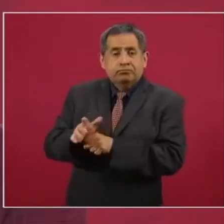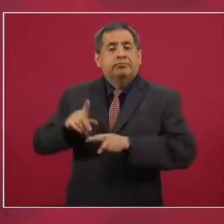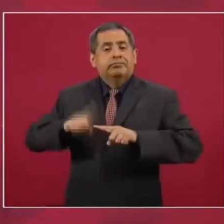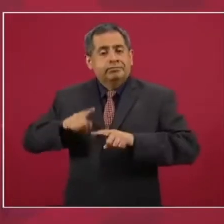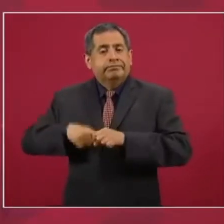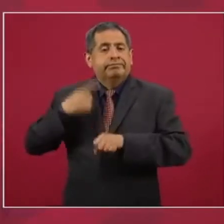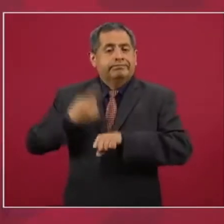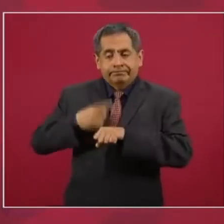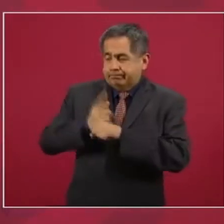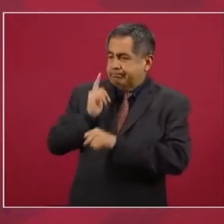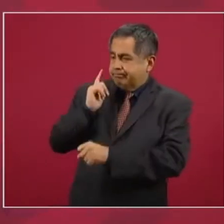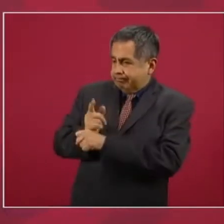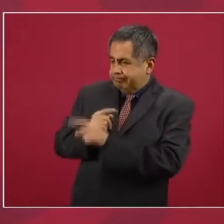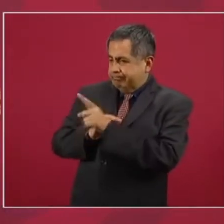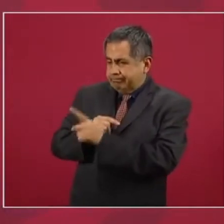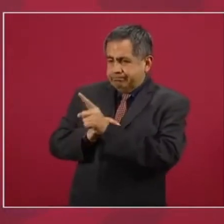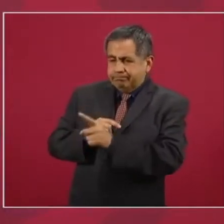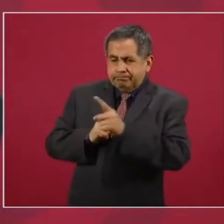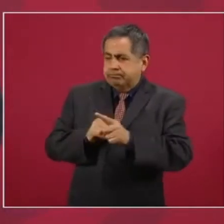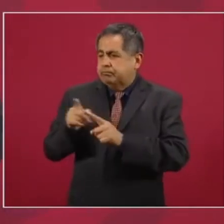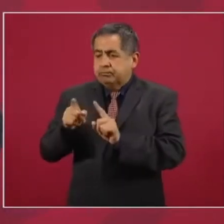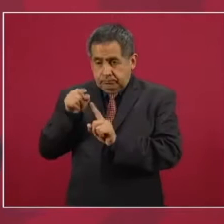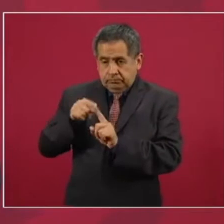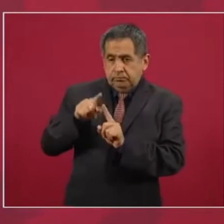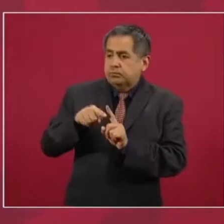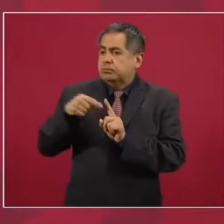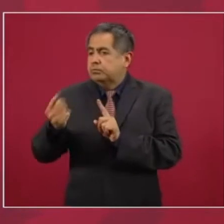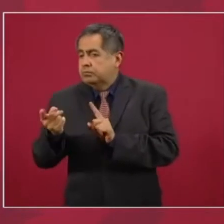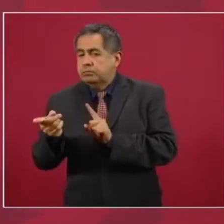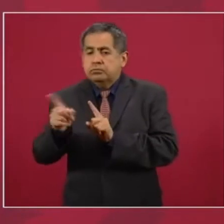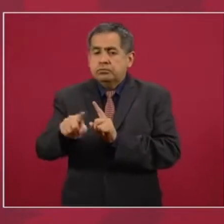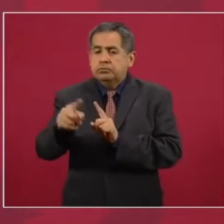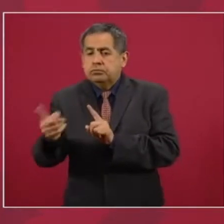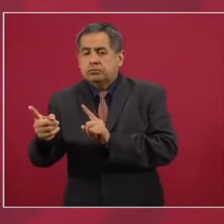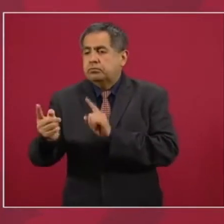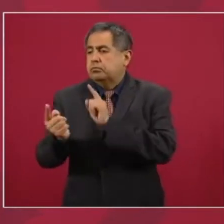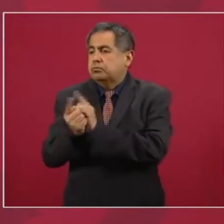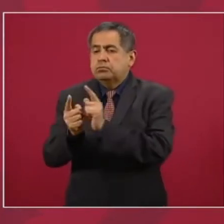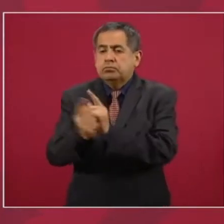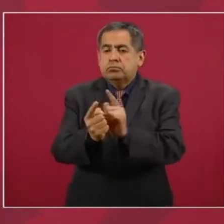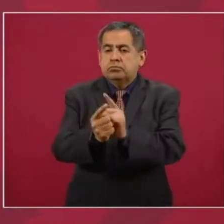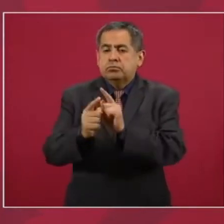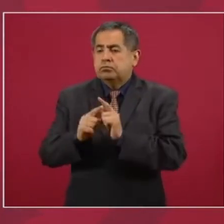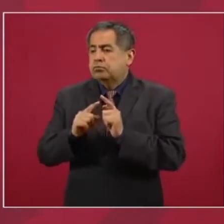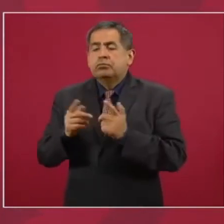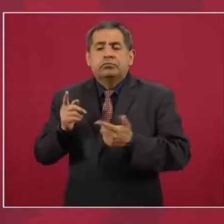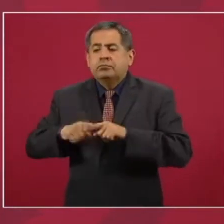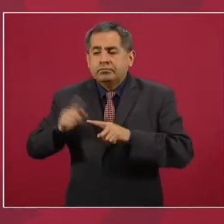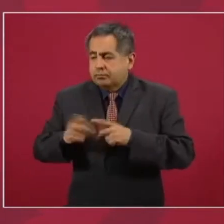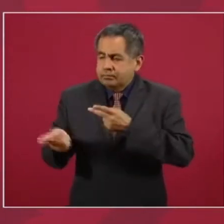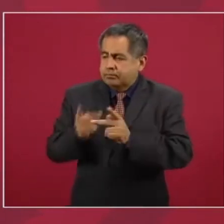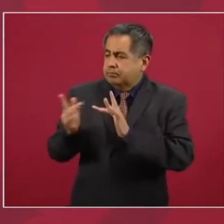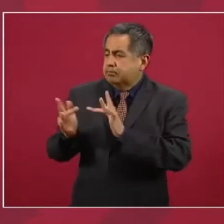enfermedad y estudiar a sus contactos a través de una entrevista médico-epidemiológica a cada persona que